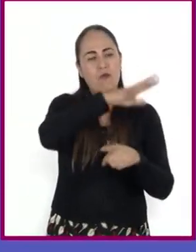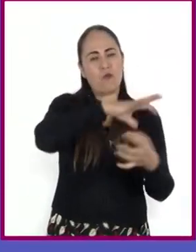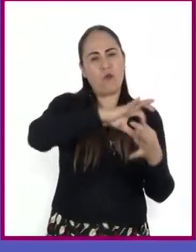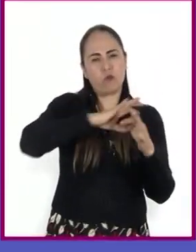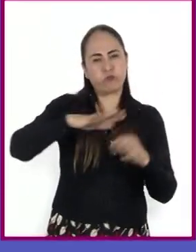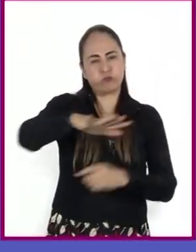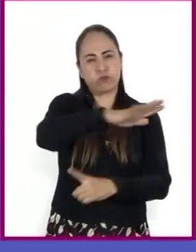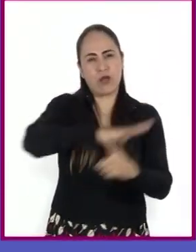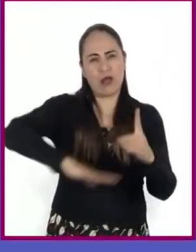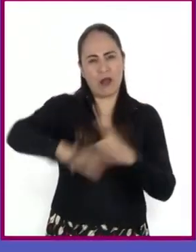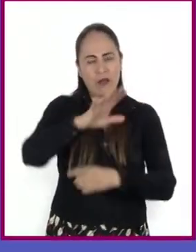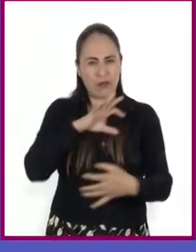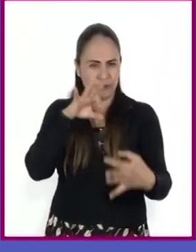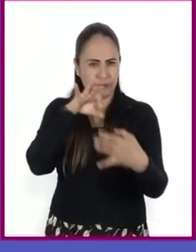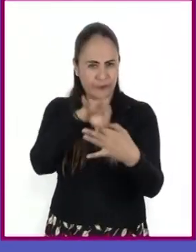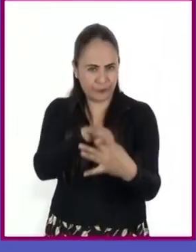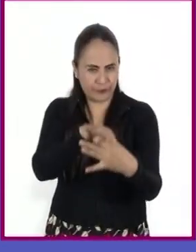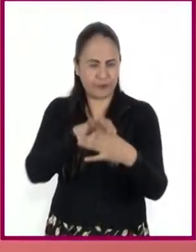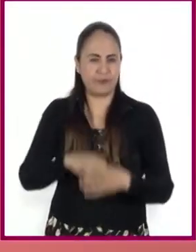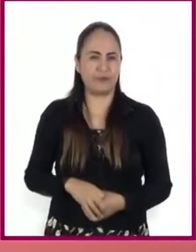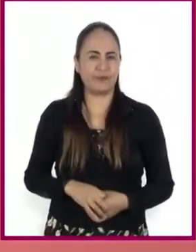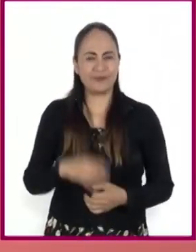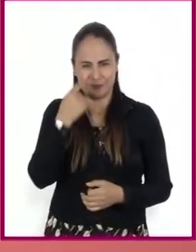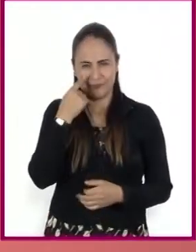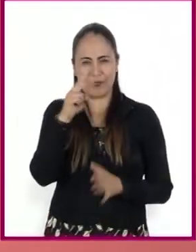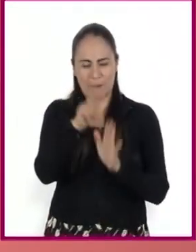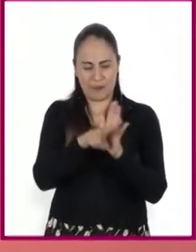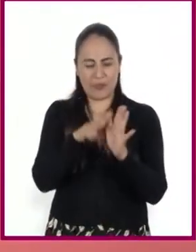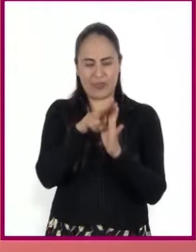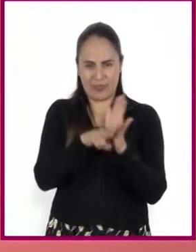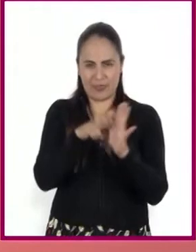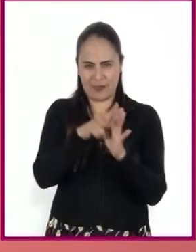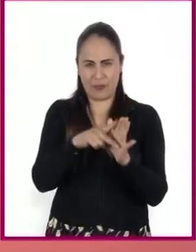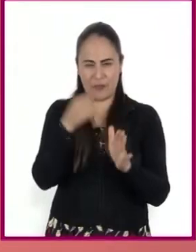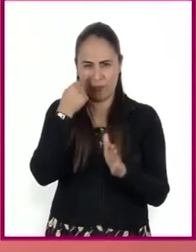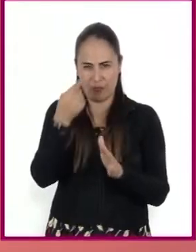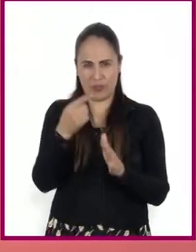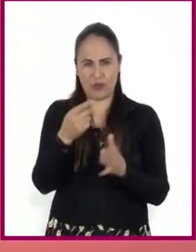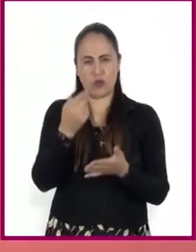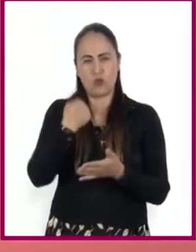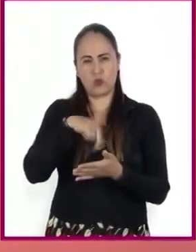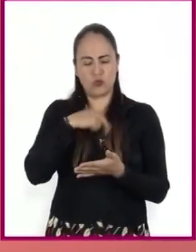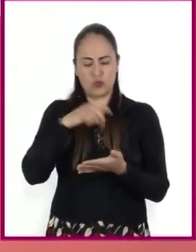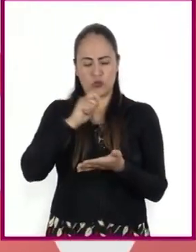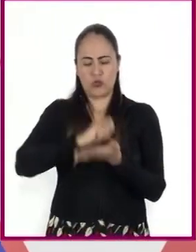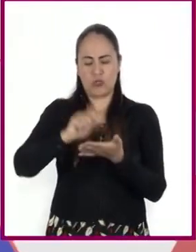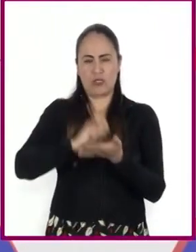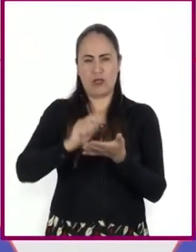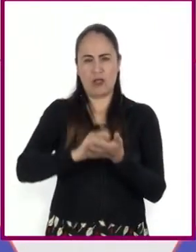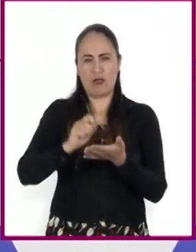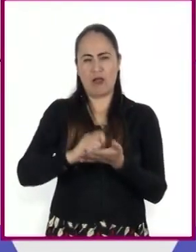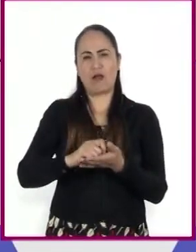la palabra. Veamos el siguiente video sobre cómo podemos escribir una definición.